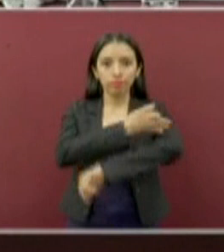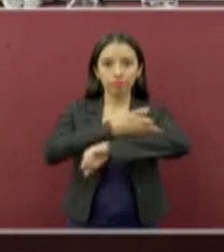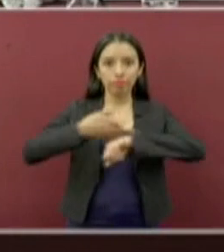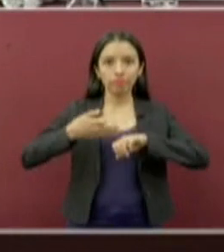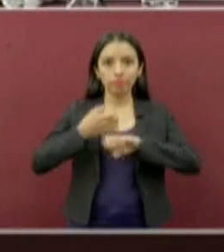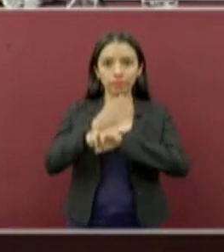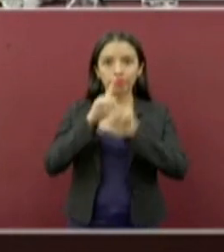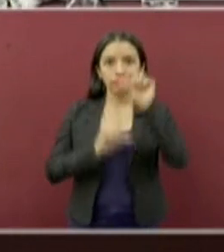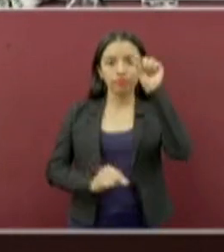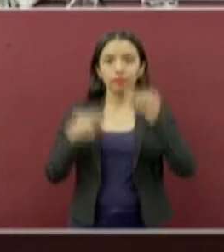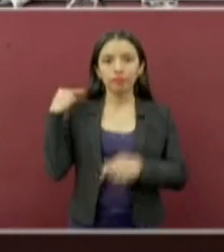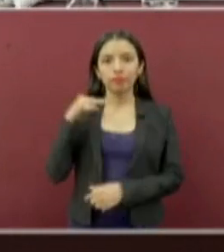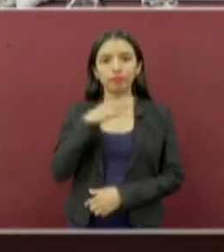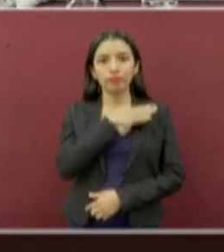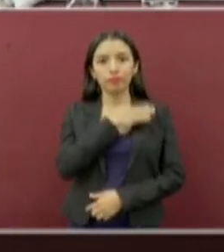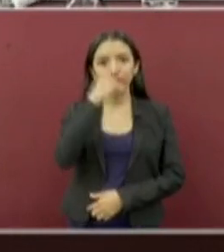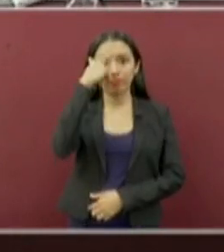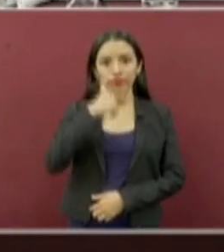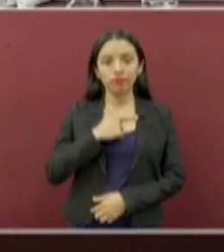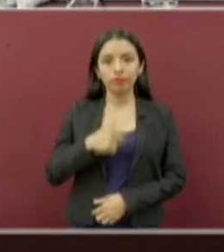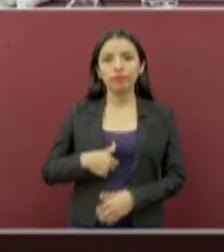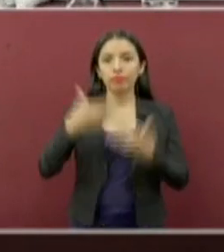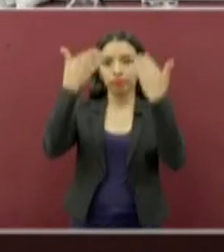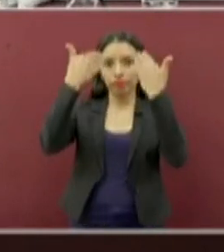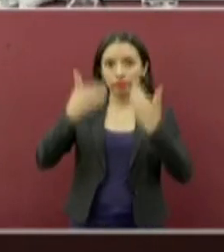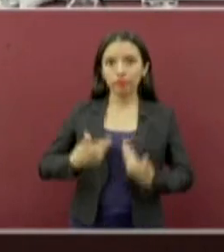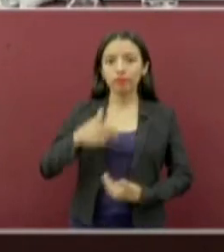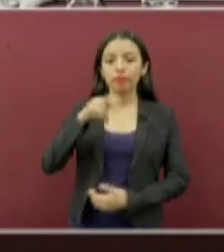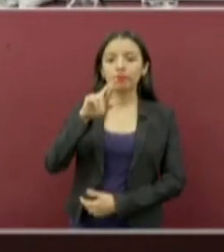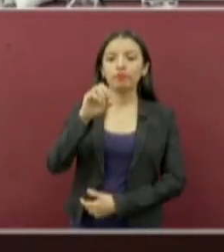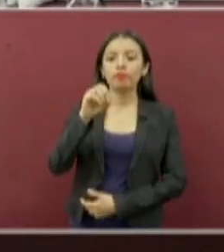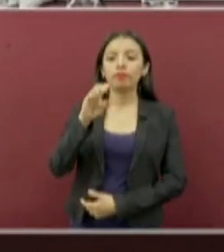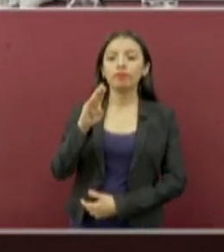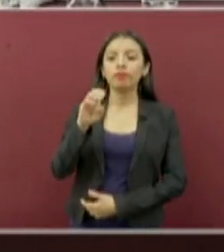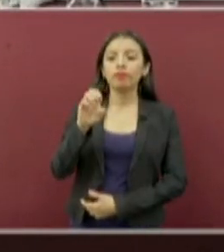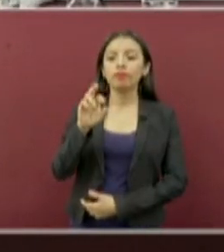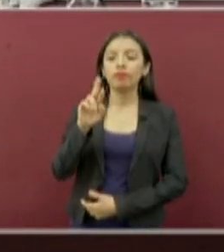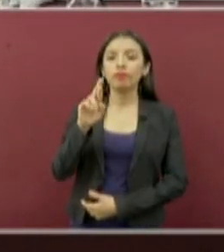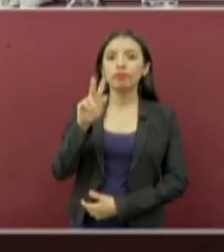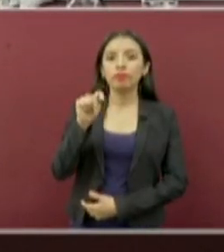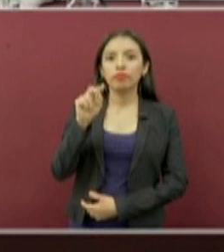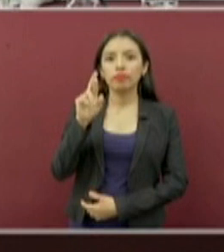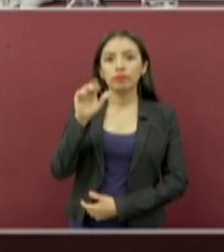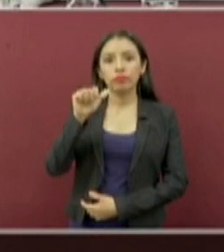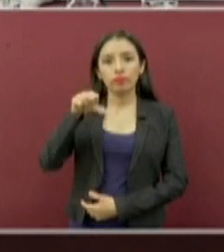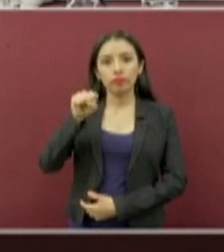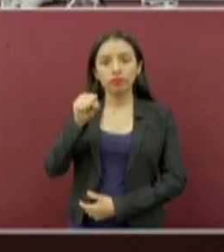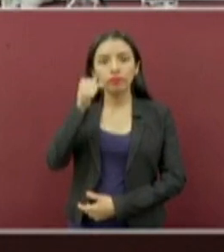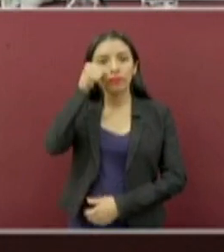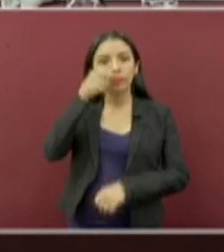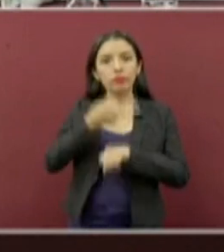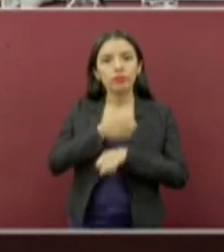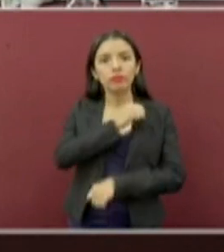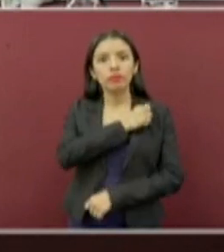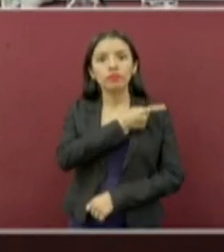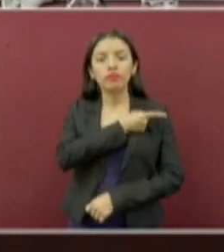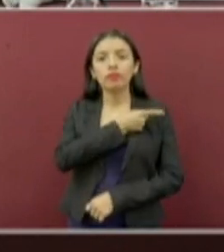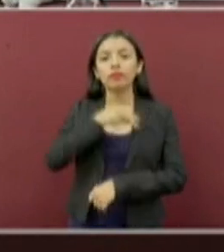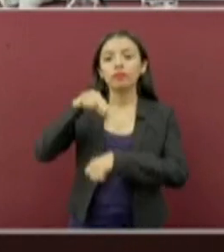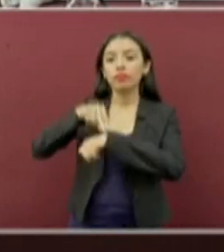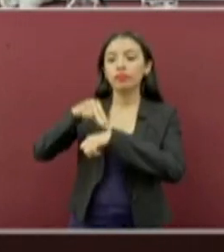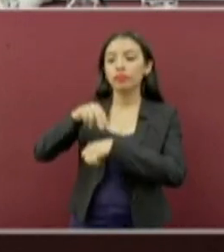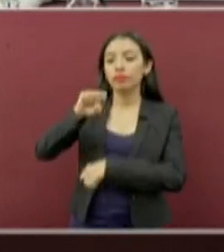Familia veracruzana, muy buenas noches. Un servidor, Roberto Ramos Alor, secretario de Salud, y el doctor Salvador